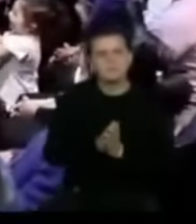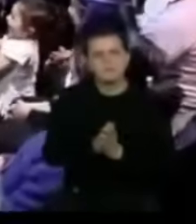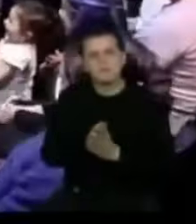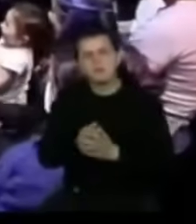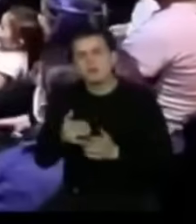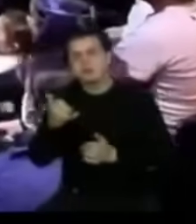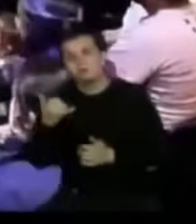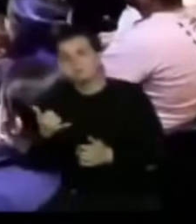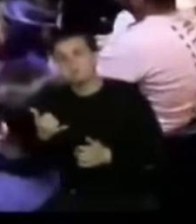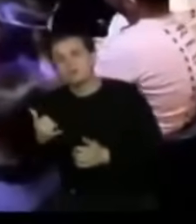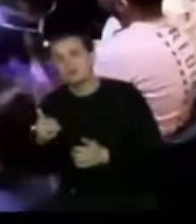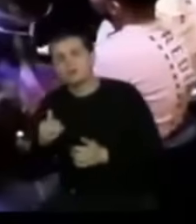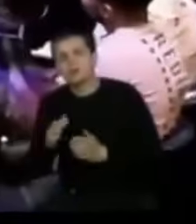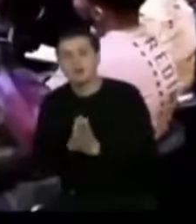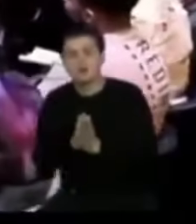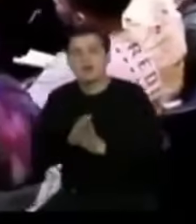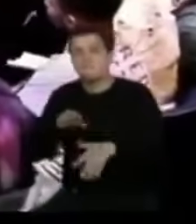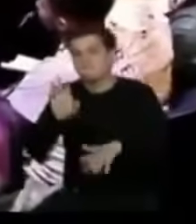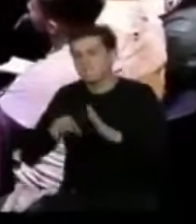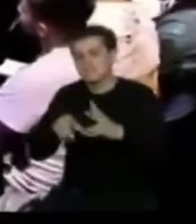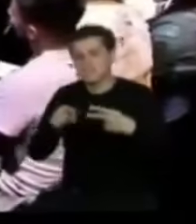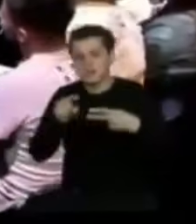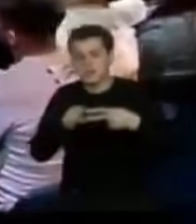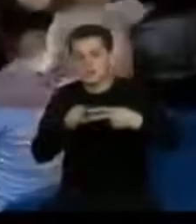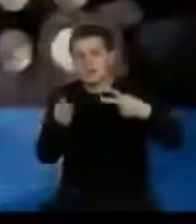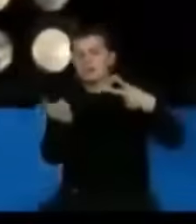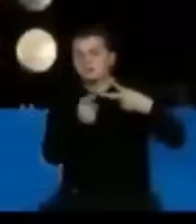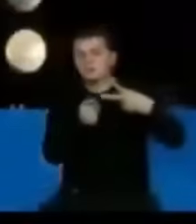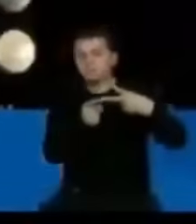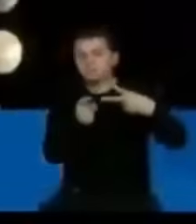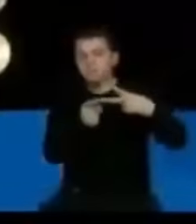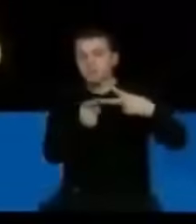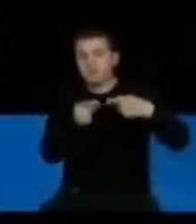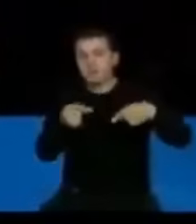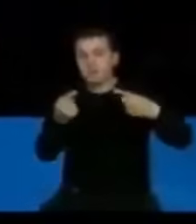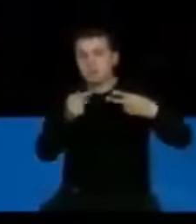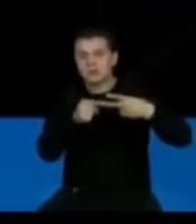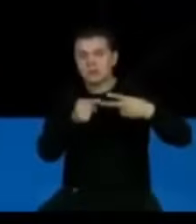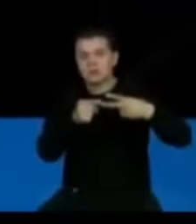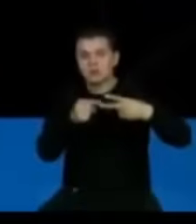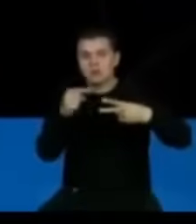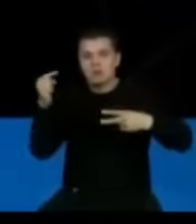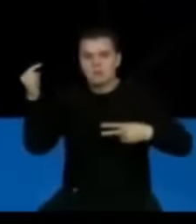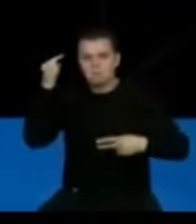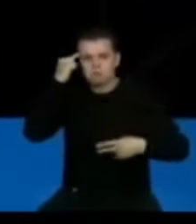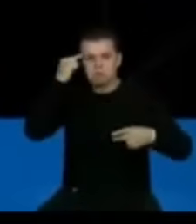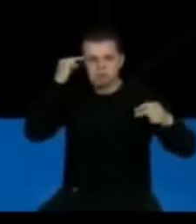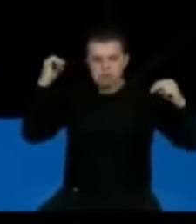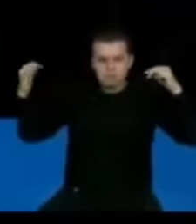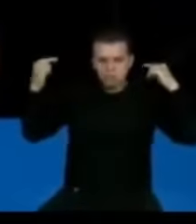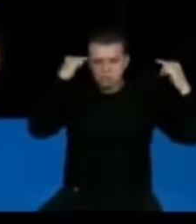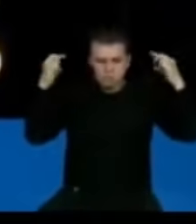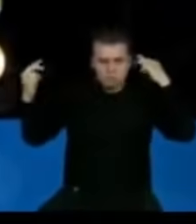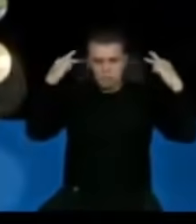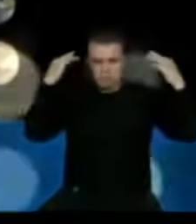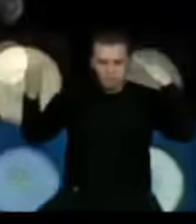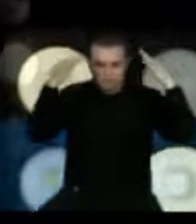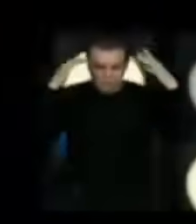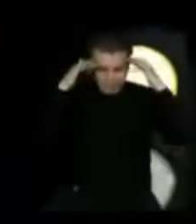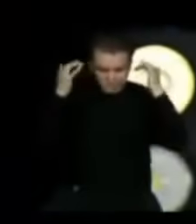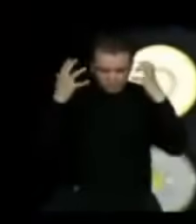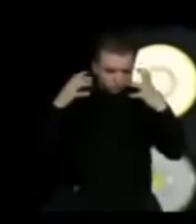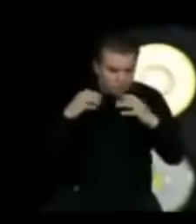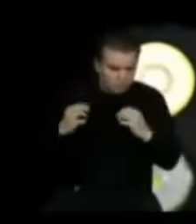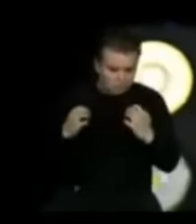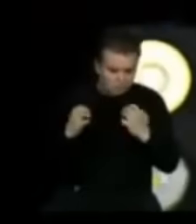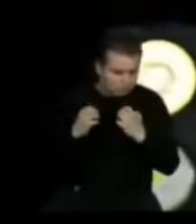Hay un enemigo de la humanidad que es muchas veces peor que la enfermedad física, que es el tormento mental, que es el